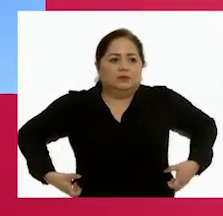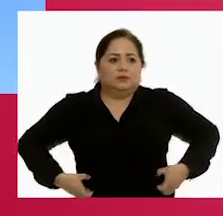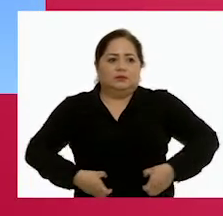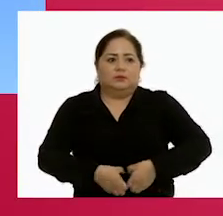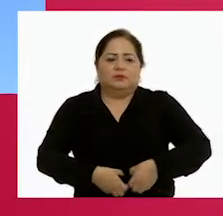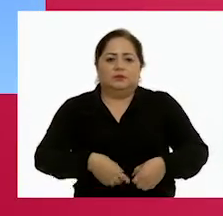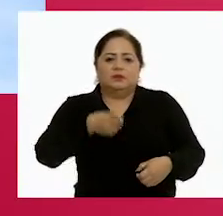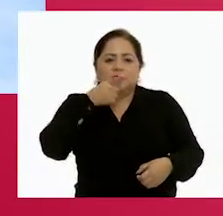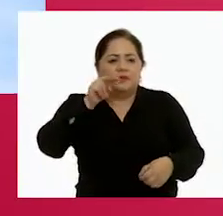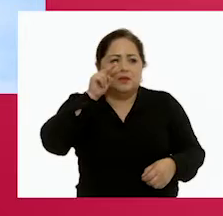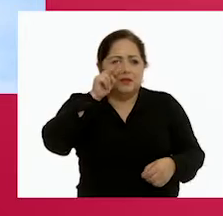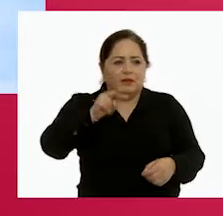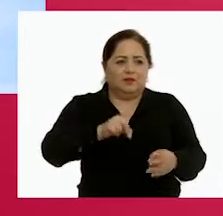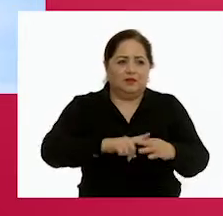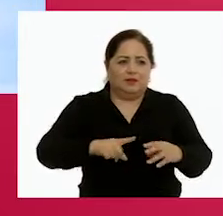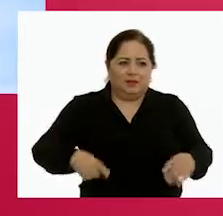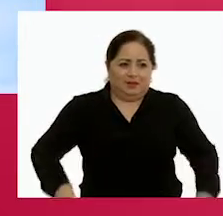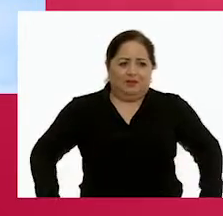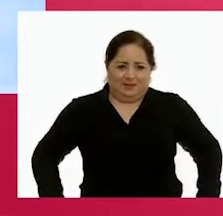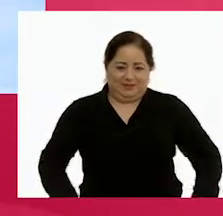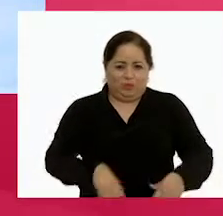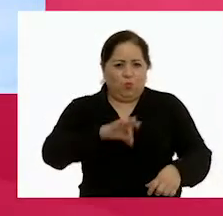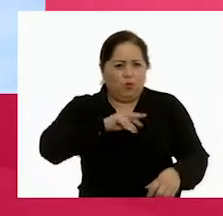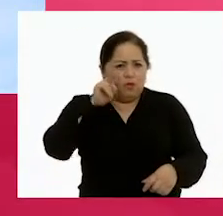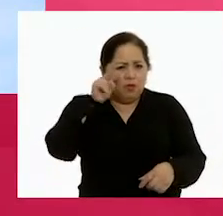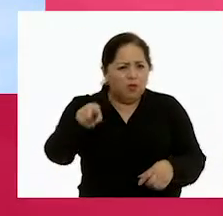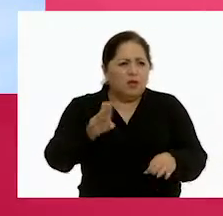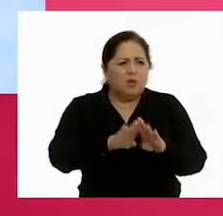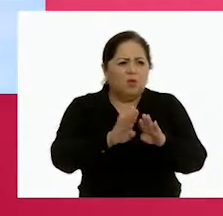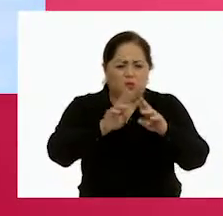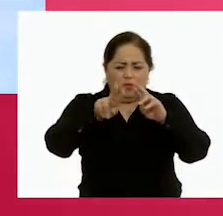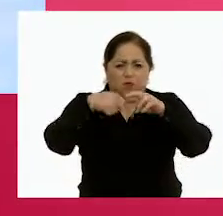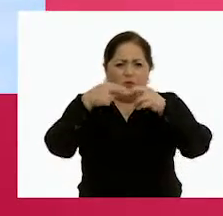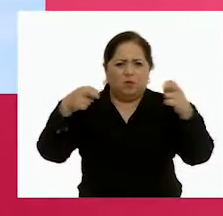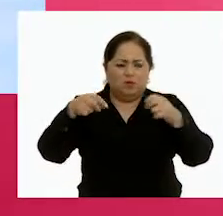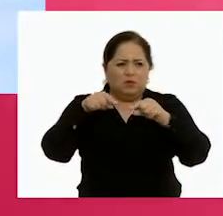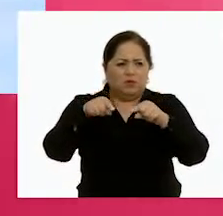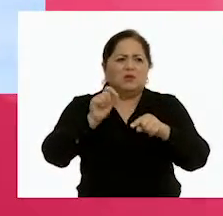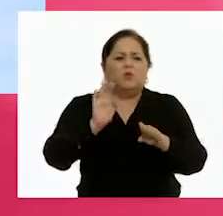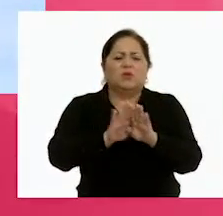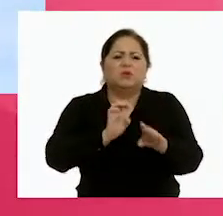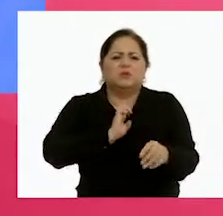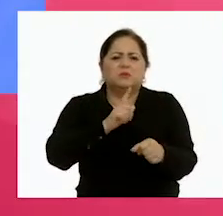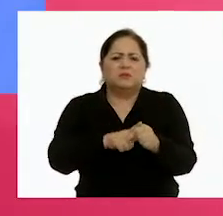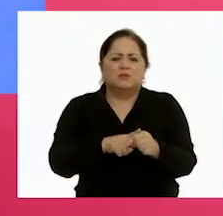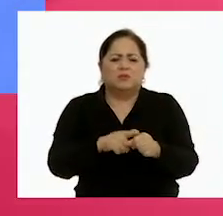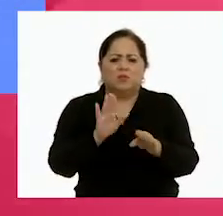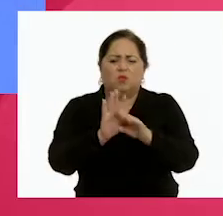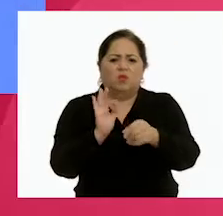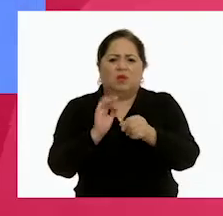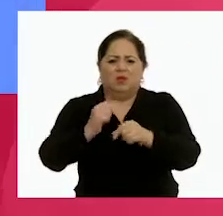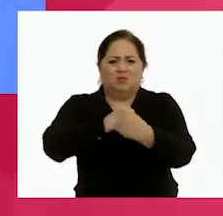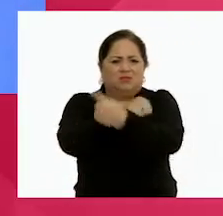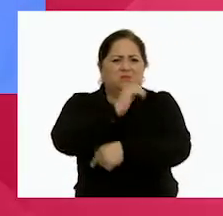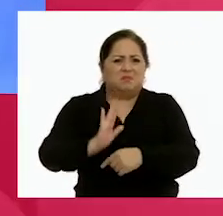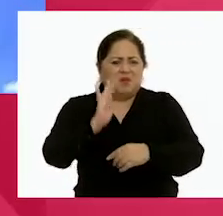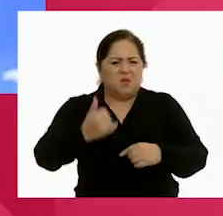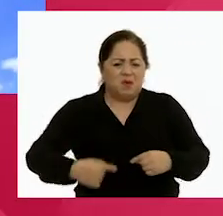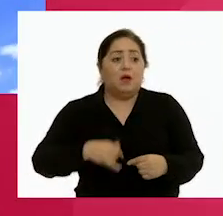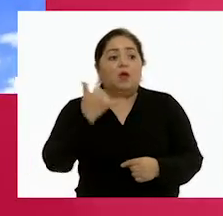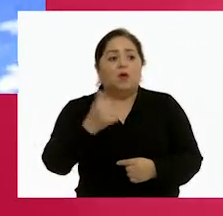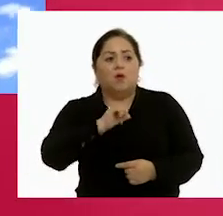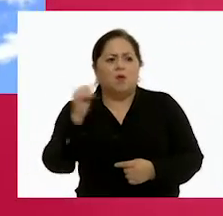se ve bien el amarre en la parte casi del ombligo. Podemos notar que lleva una rodela. El rodela es una especie como de escuda que está en la parte posterior, y luego